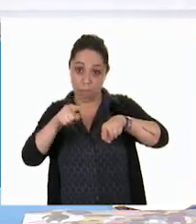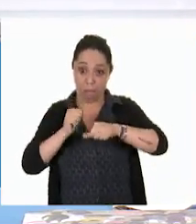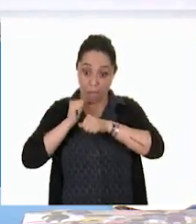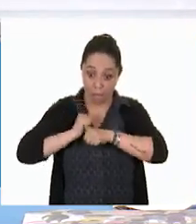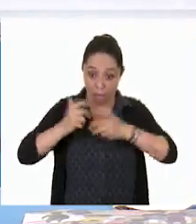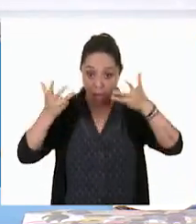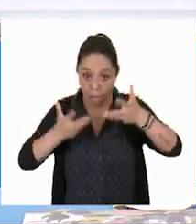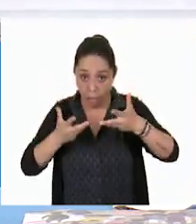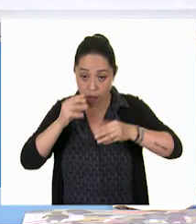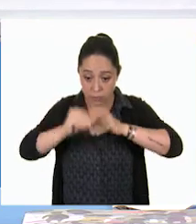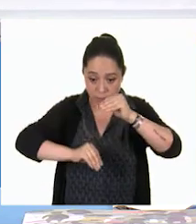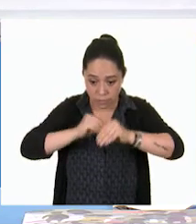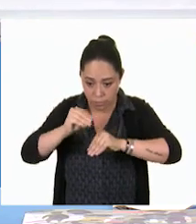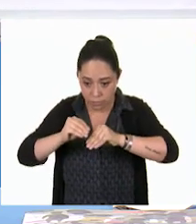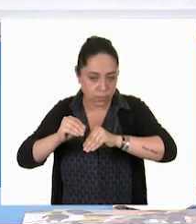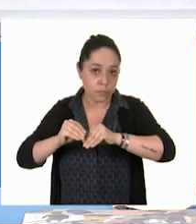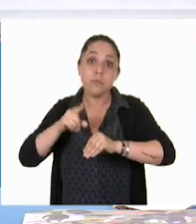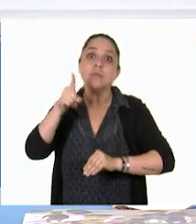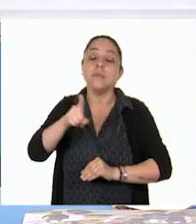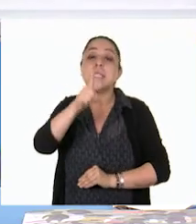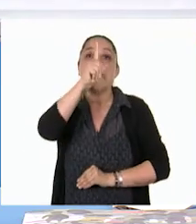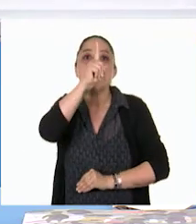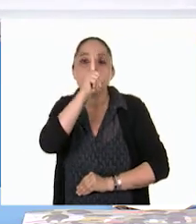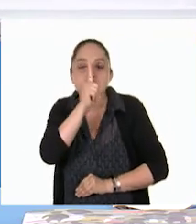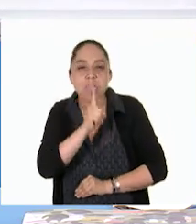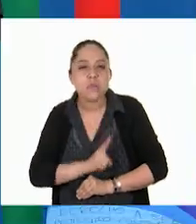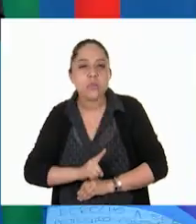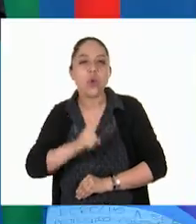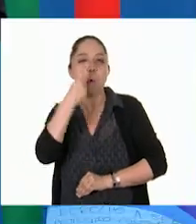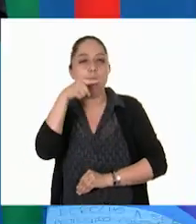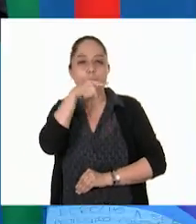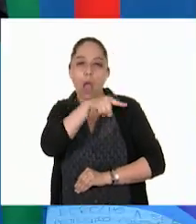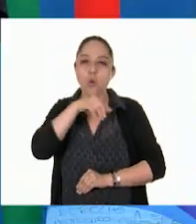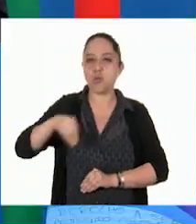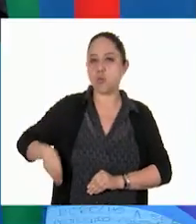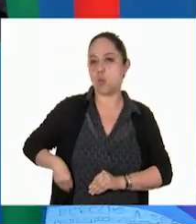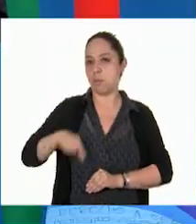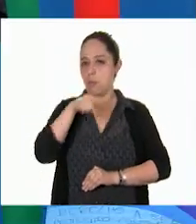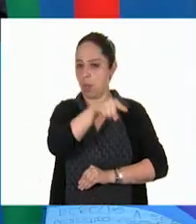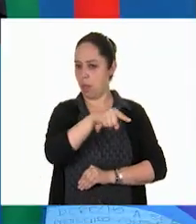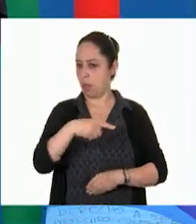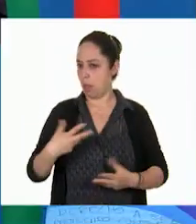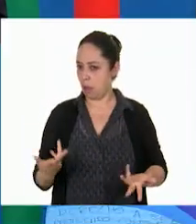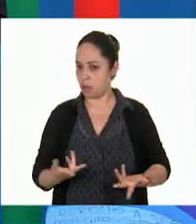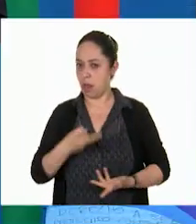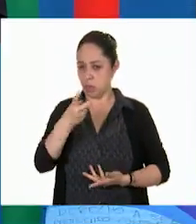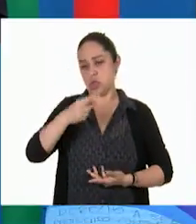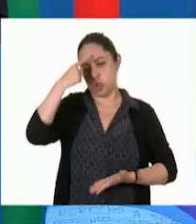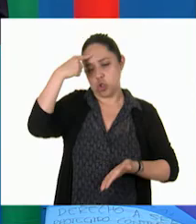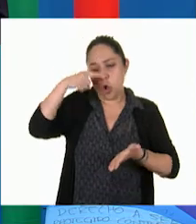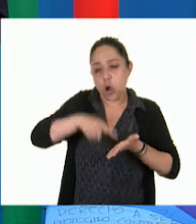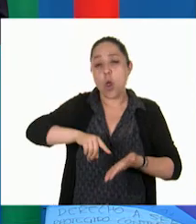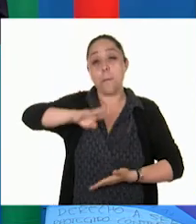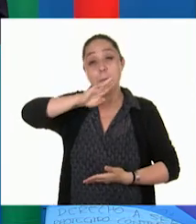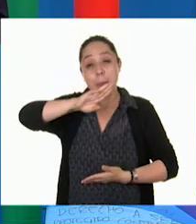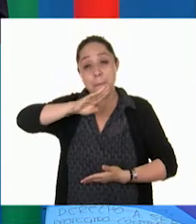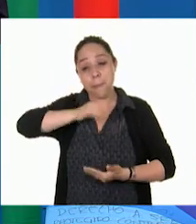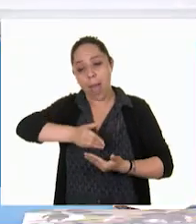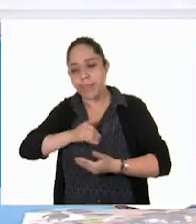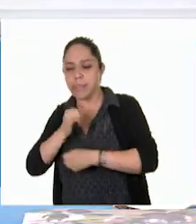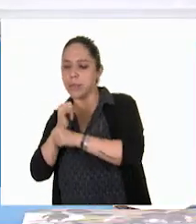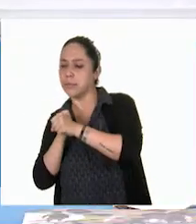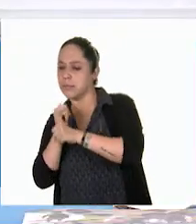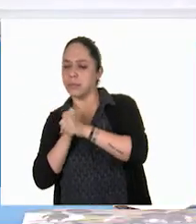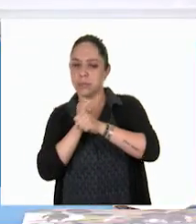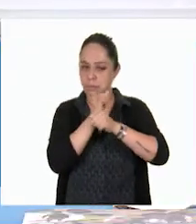y además mintió para echarle la culpa a mi amigo. Ah, yo pienso que su mamá debió haber investigado si cada uno